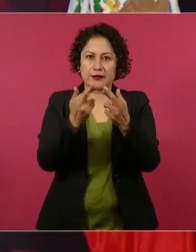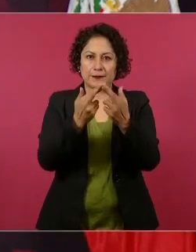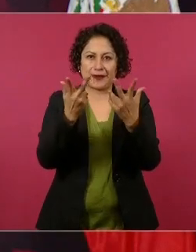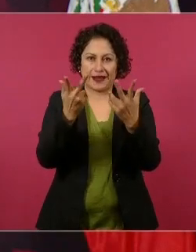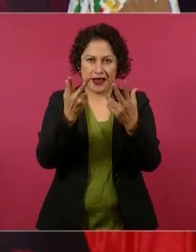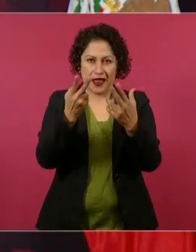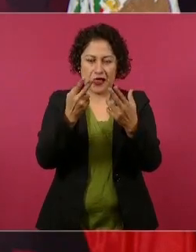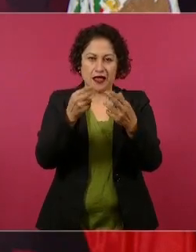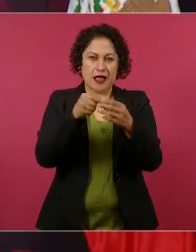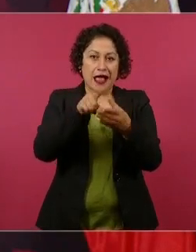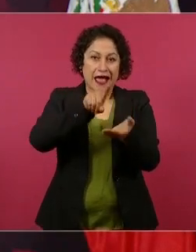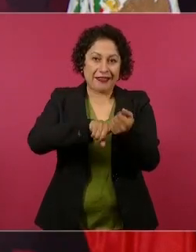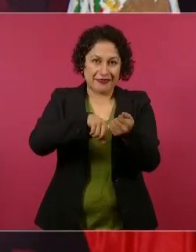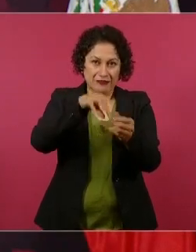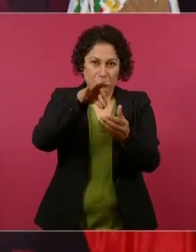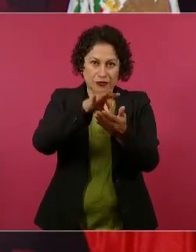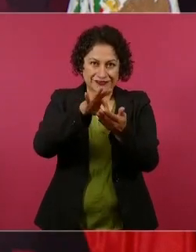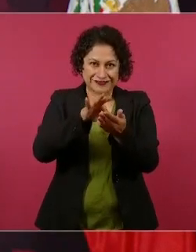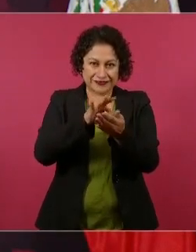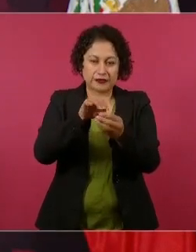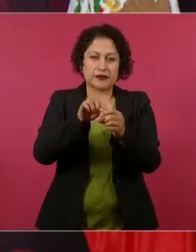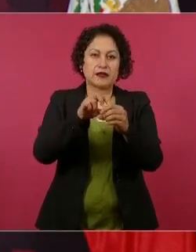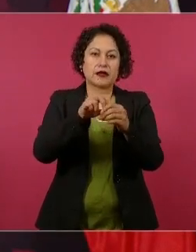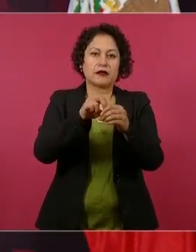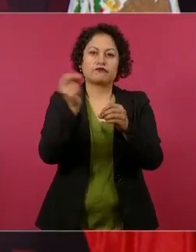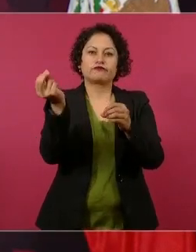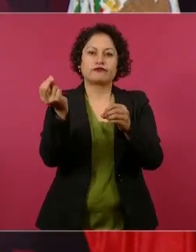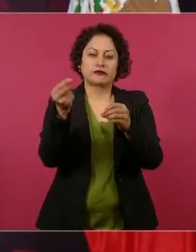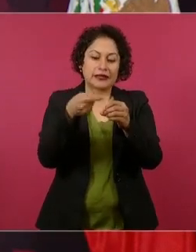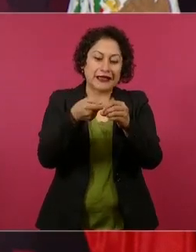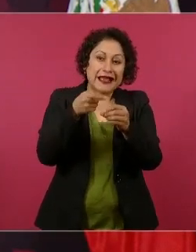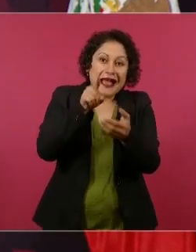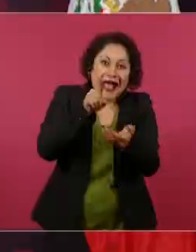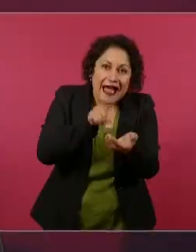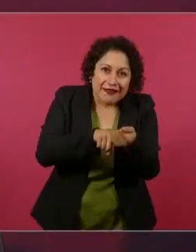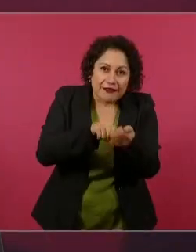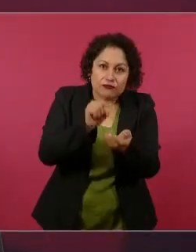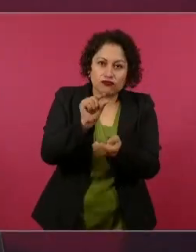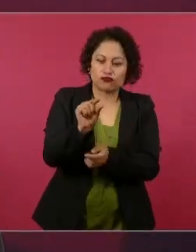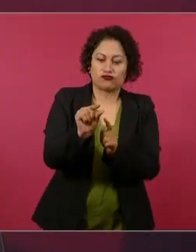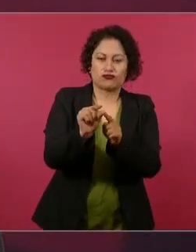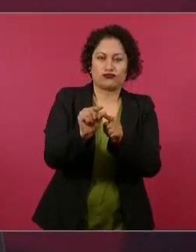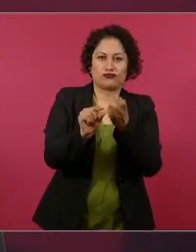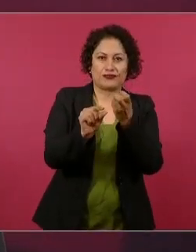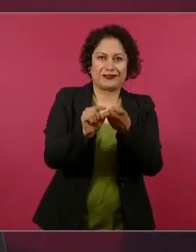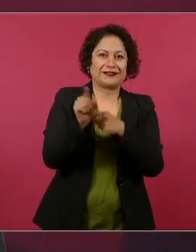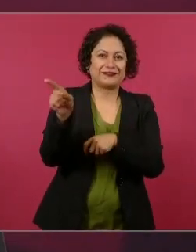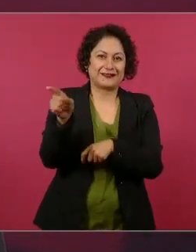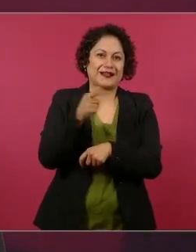lo que le gusta, es la almendra que tiene adentro la semilla.